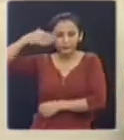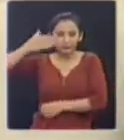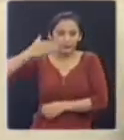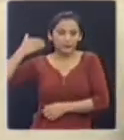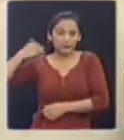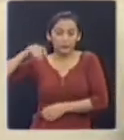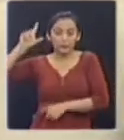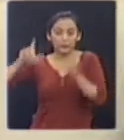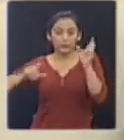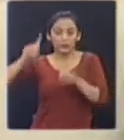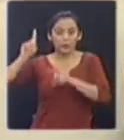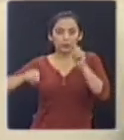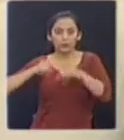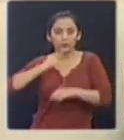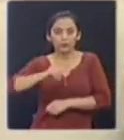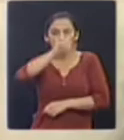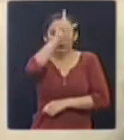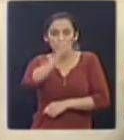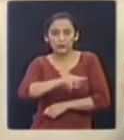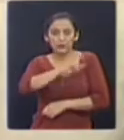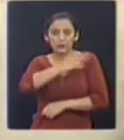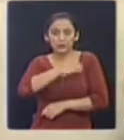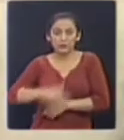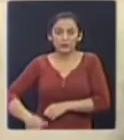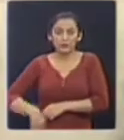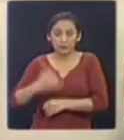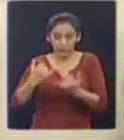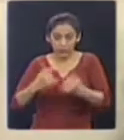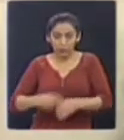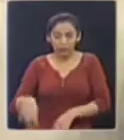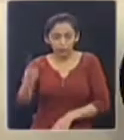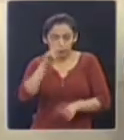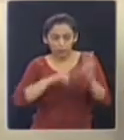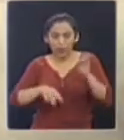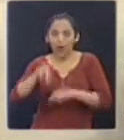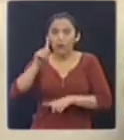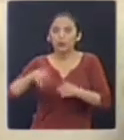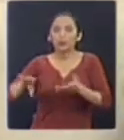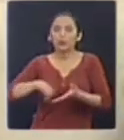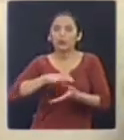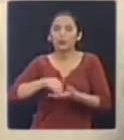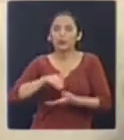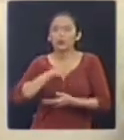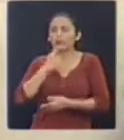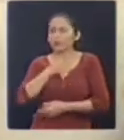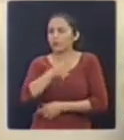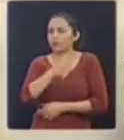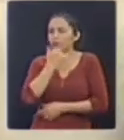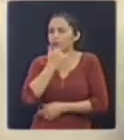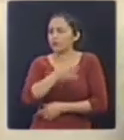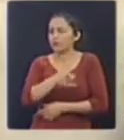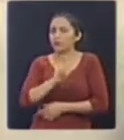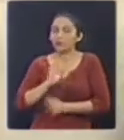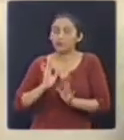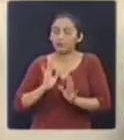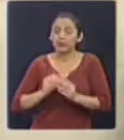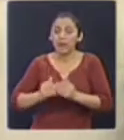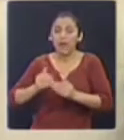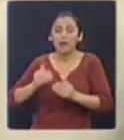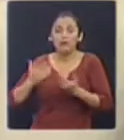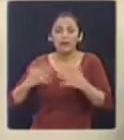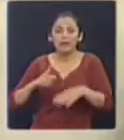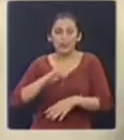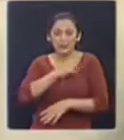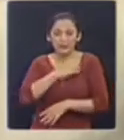se habló de algunas sospechas que existían sobre la figura del vicepresidente, vicepresidente que en ese momento también era vicepresidente de la República.